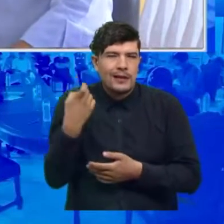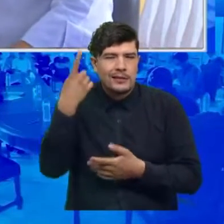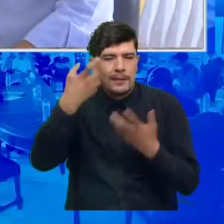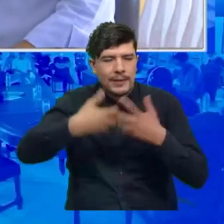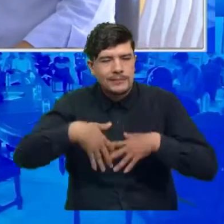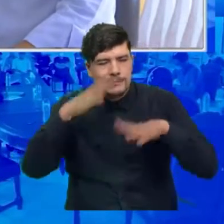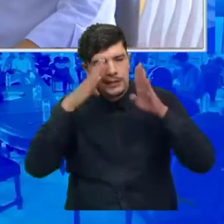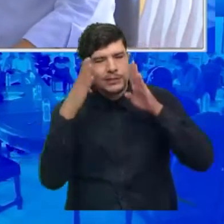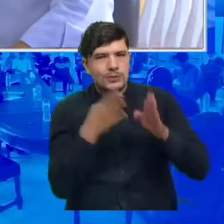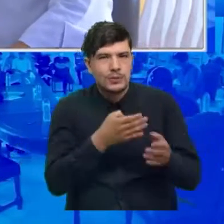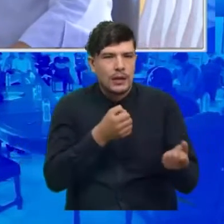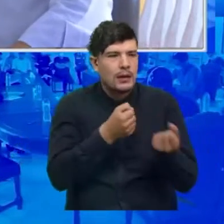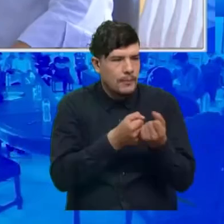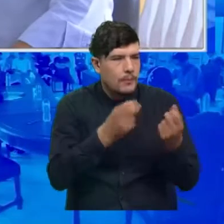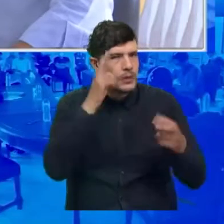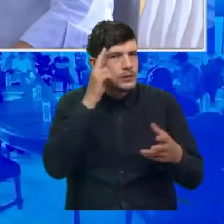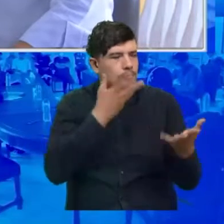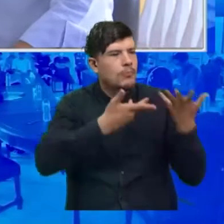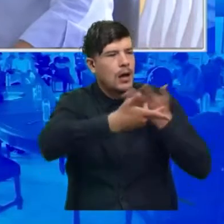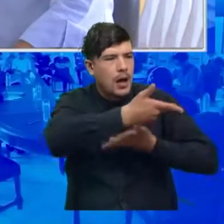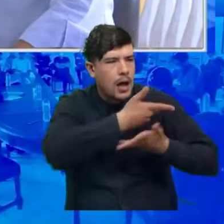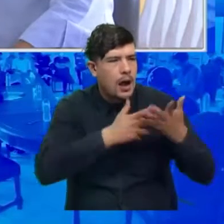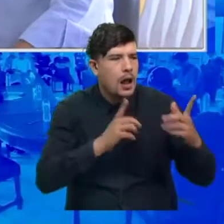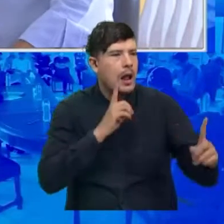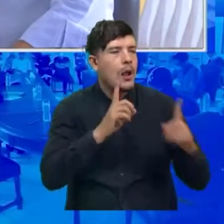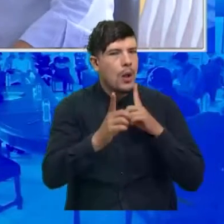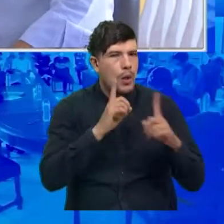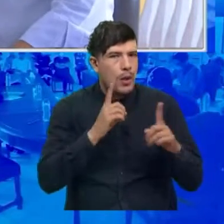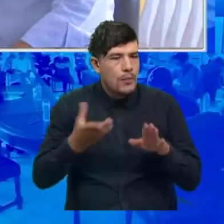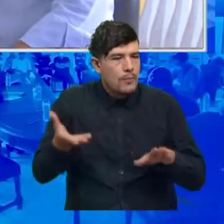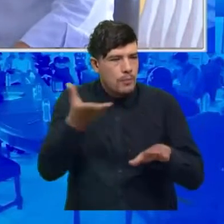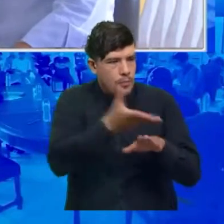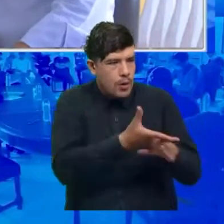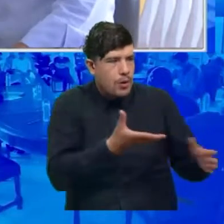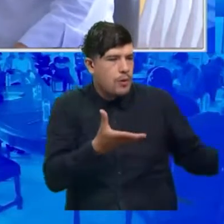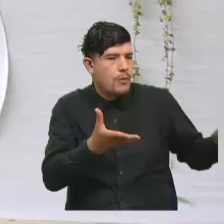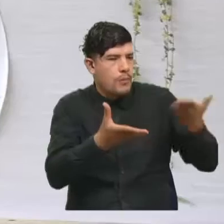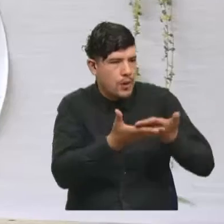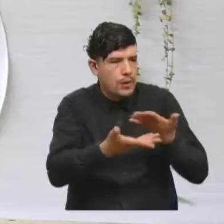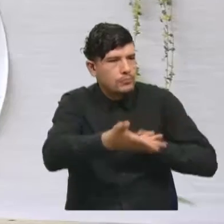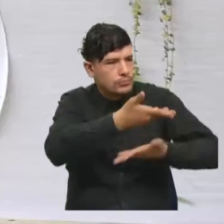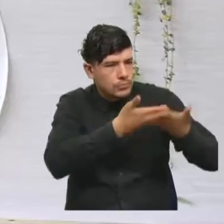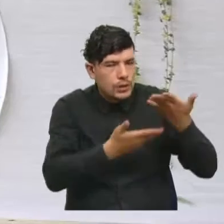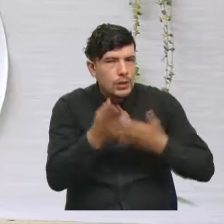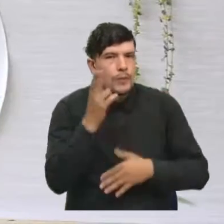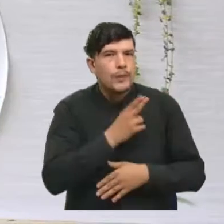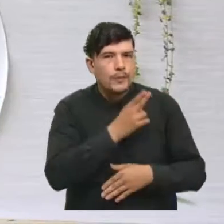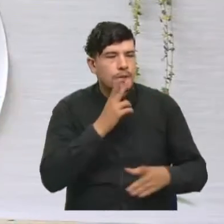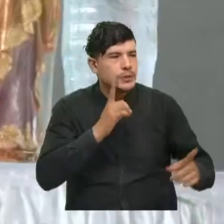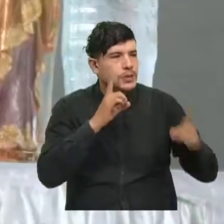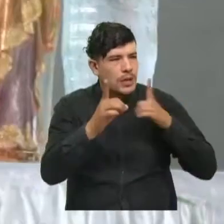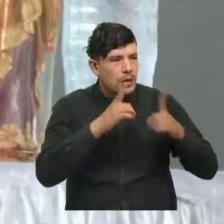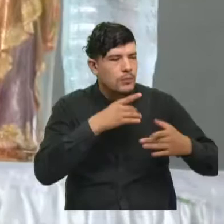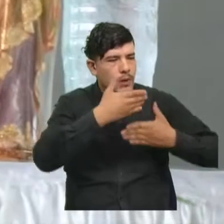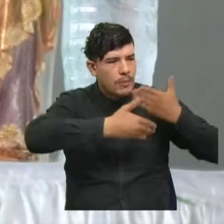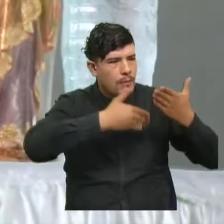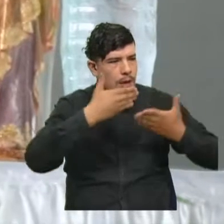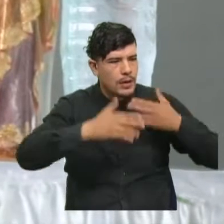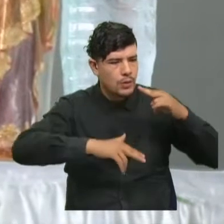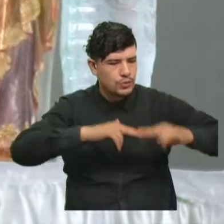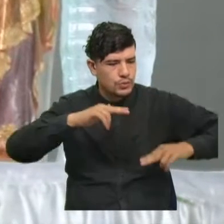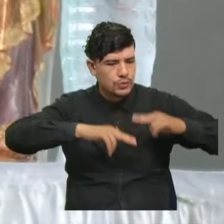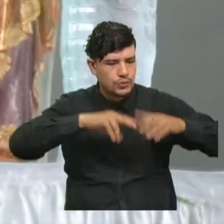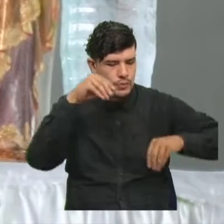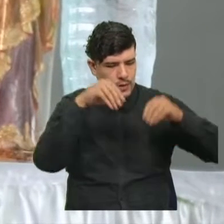escuchó y desde luego la idea es poder también plantear que haya un compromiso puntual esos son inquietudes que que de una u otra manera